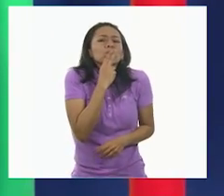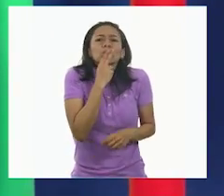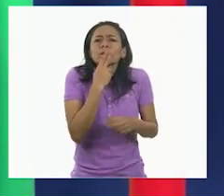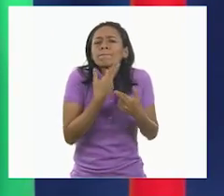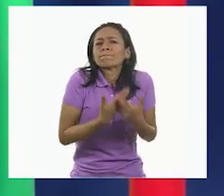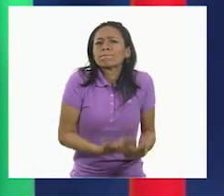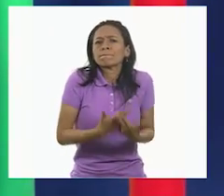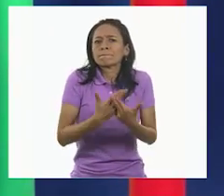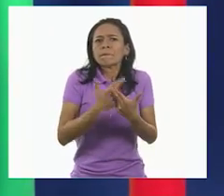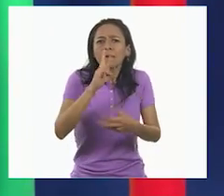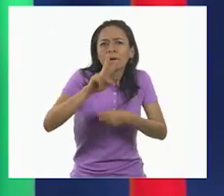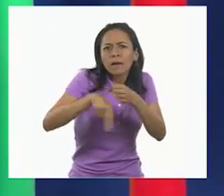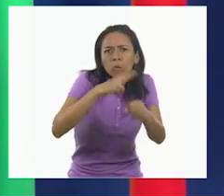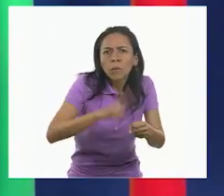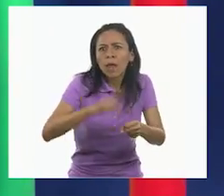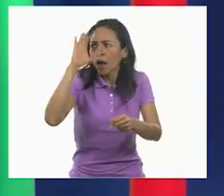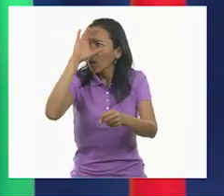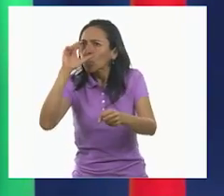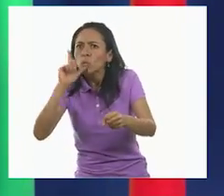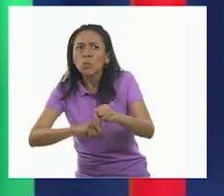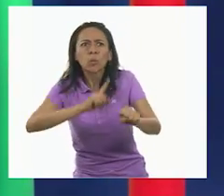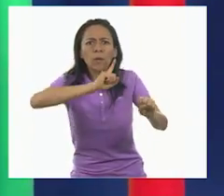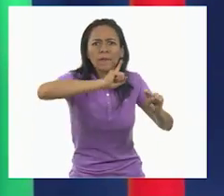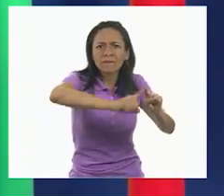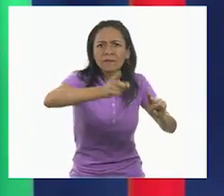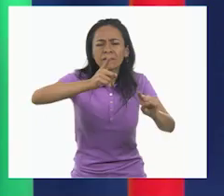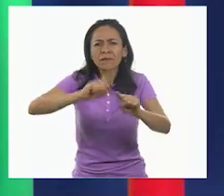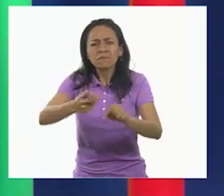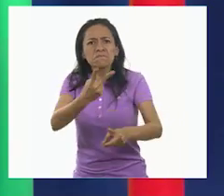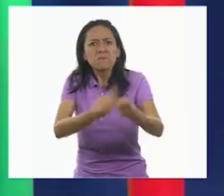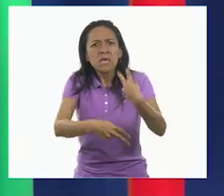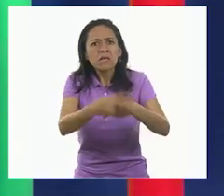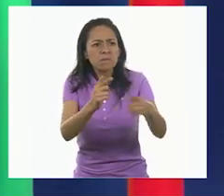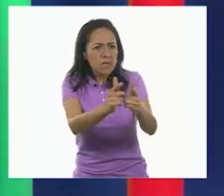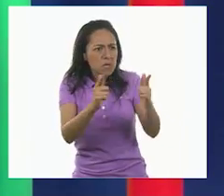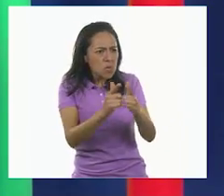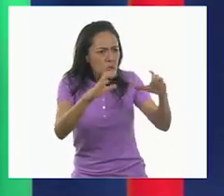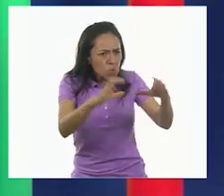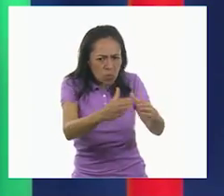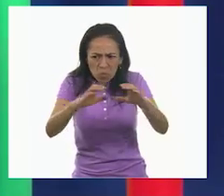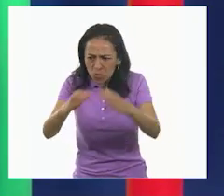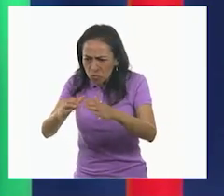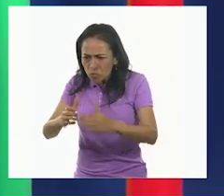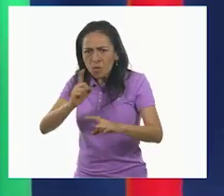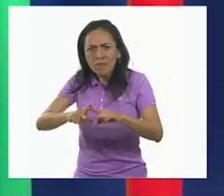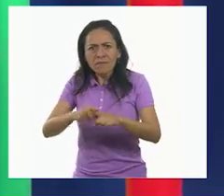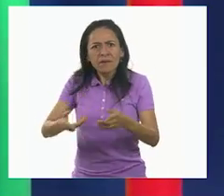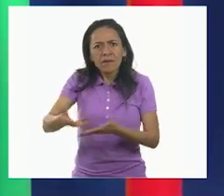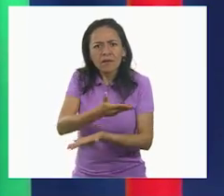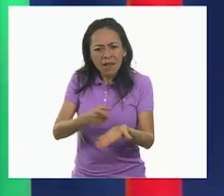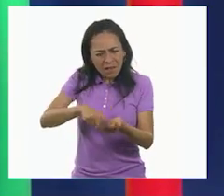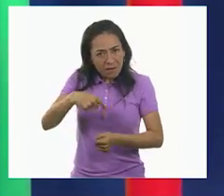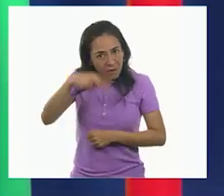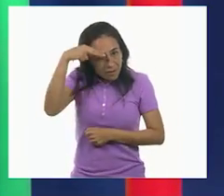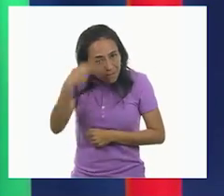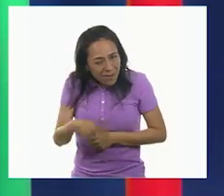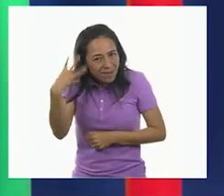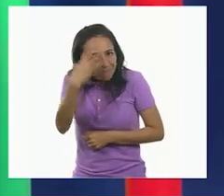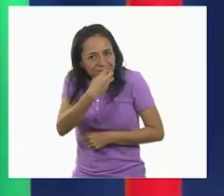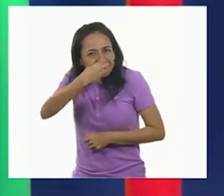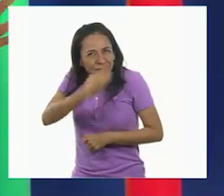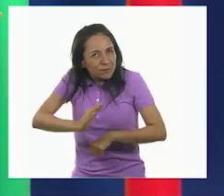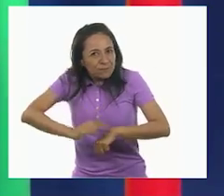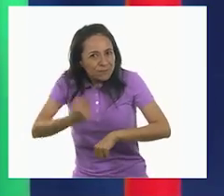y se han desarrollado tantos grupos sociales en este en nuestro México. Ya veremos ese tema porque